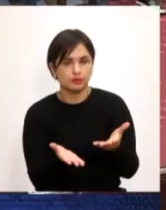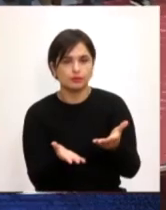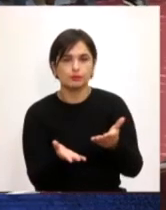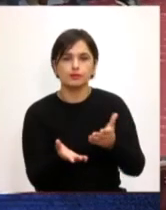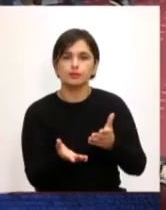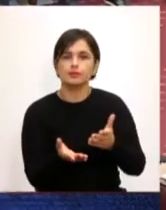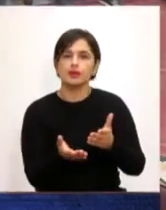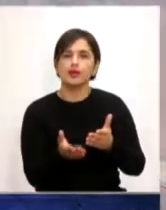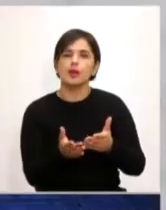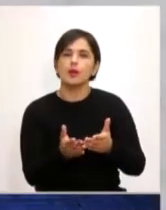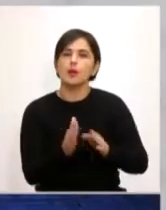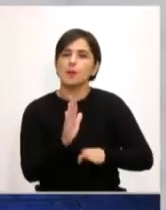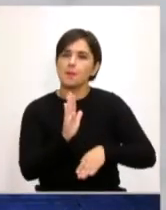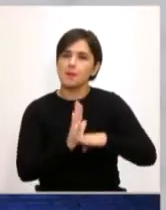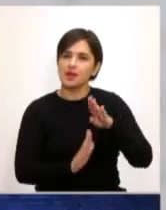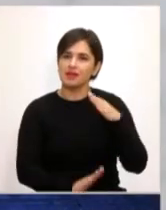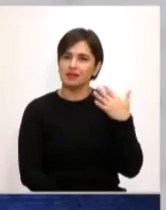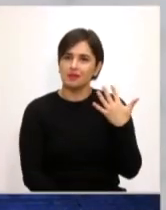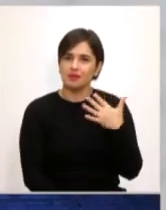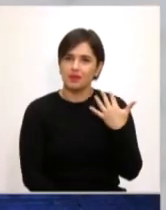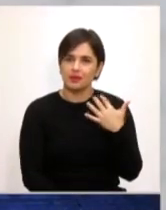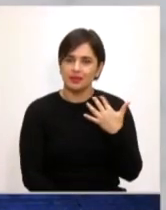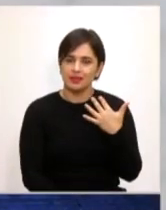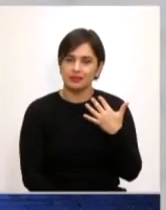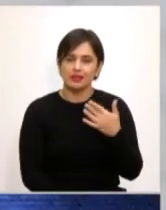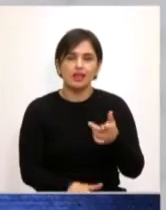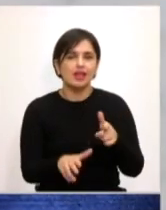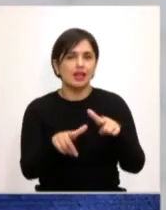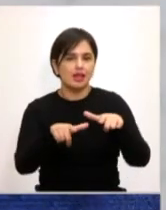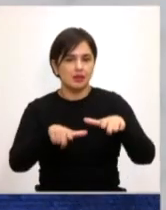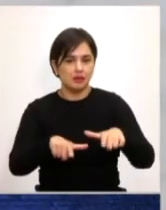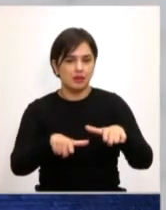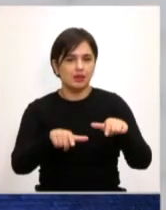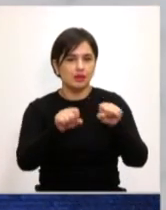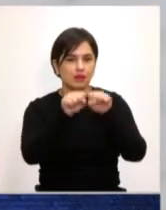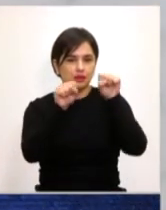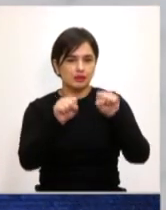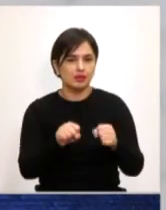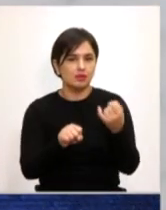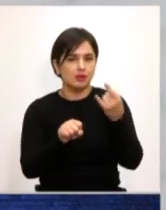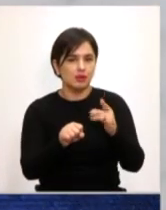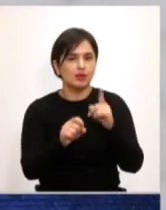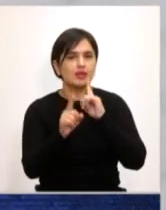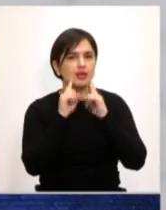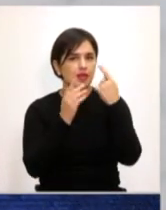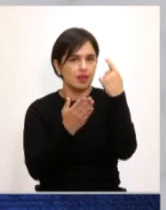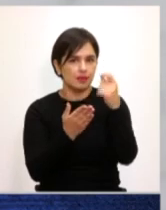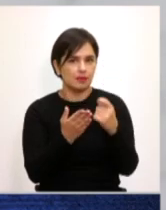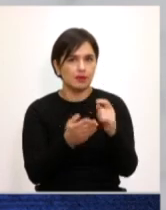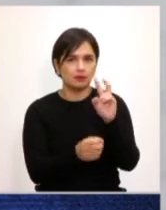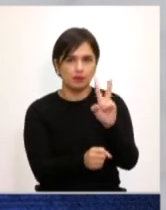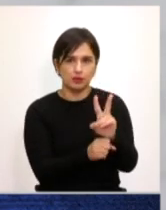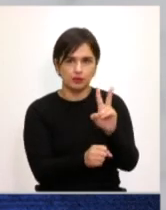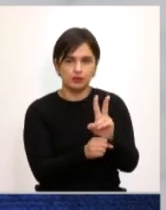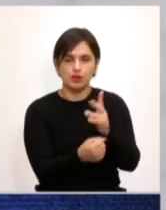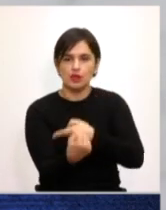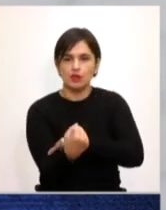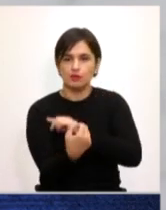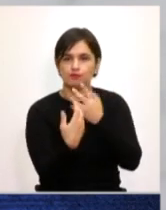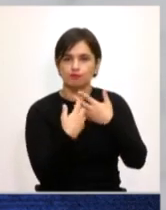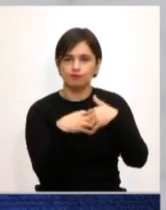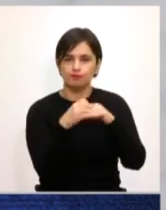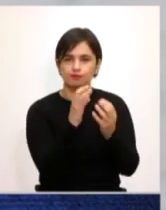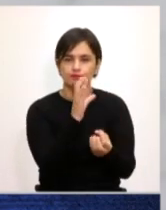de las iniciativas más destacadas es la implementación de un sistema único de evaluación docente, que fortalece y